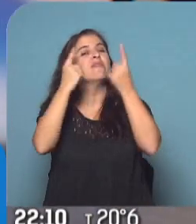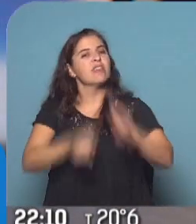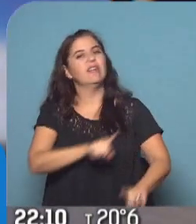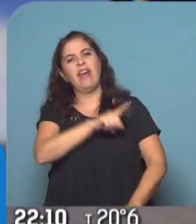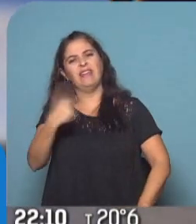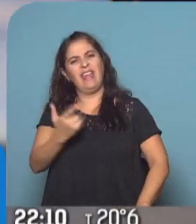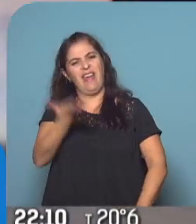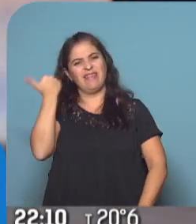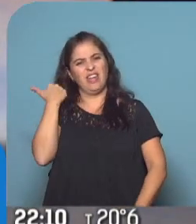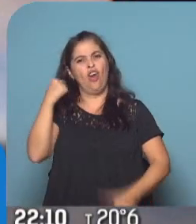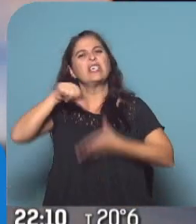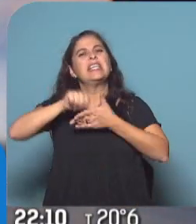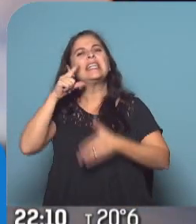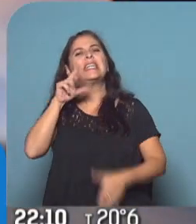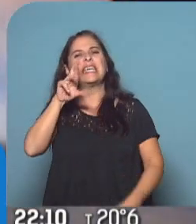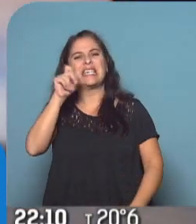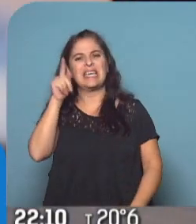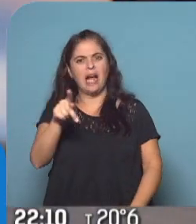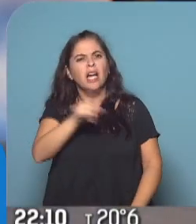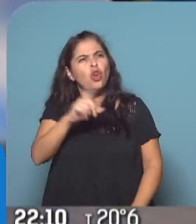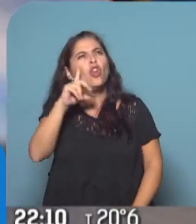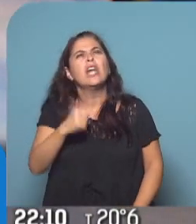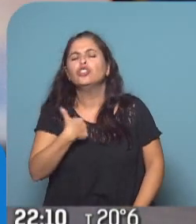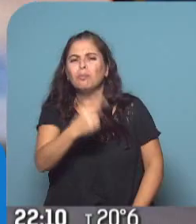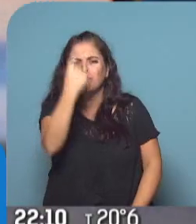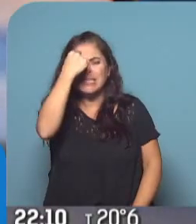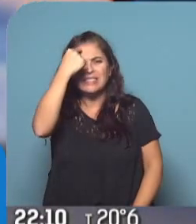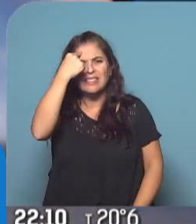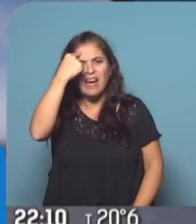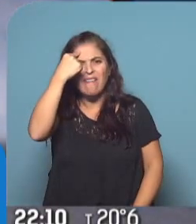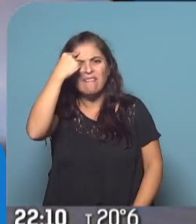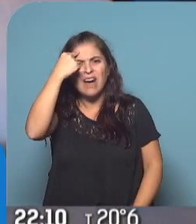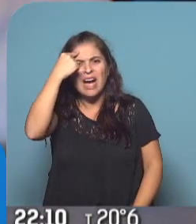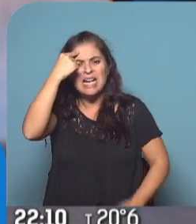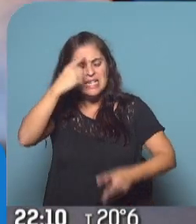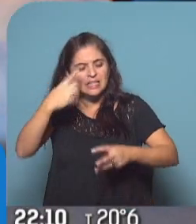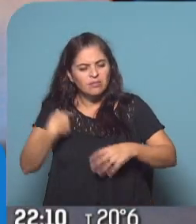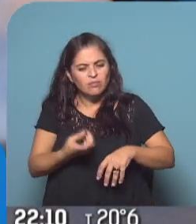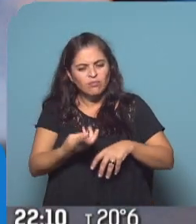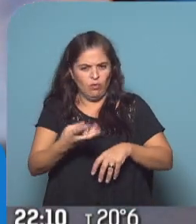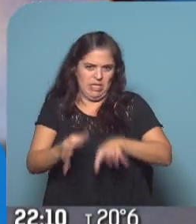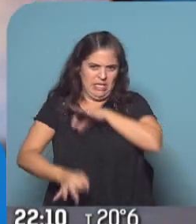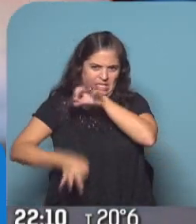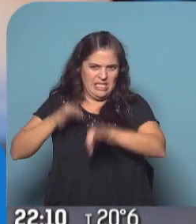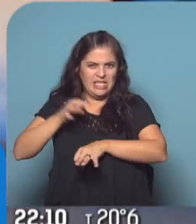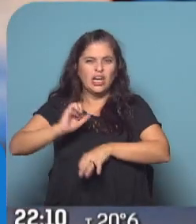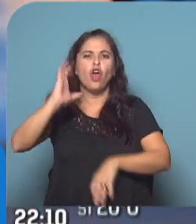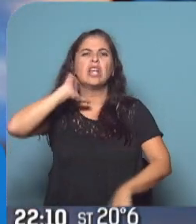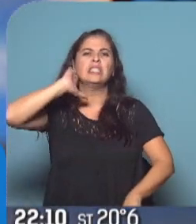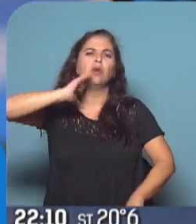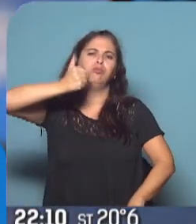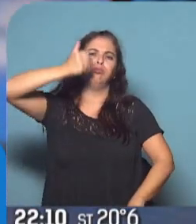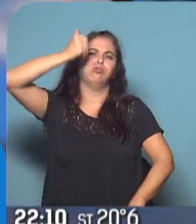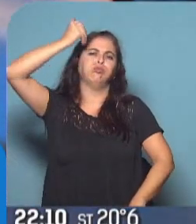invasor. Y yo otro día pensaba en la famosa batalla de Chaldirán, la batalla del siglo XVI entre el Imperio Safávida y el Imperio